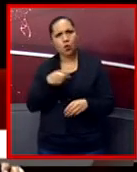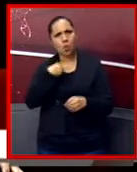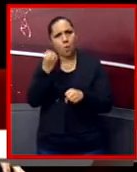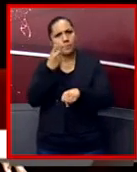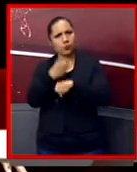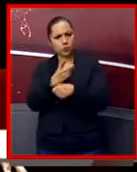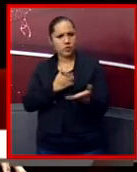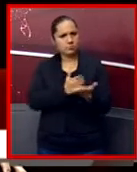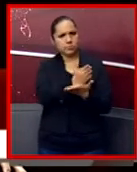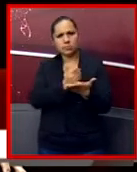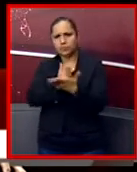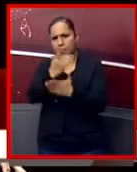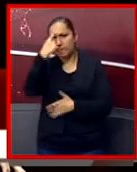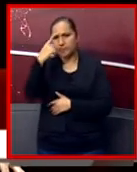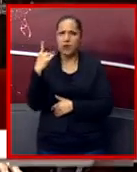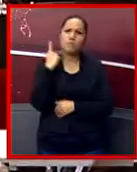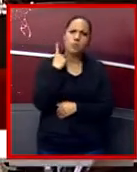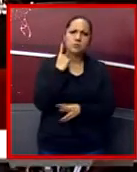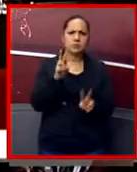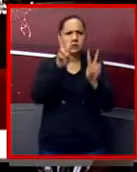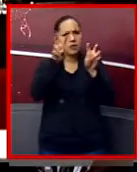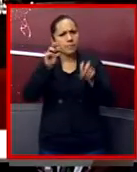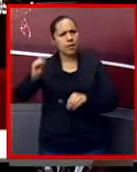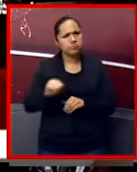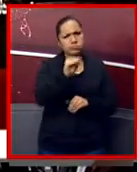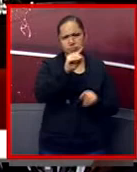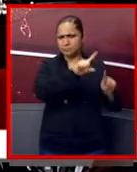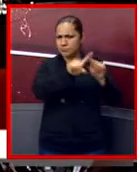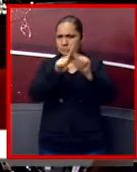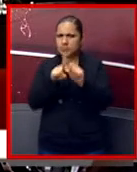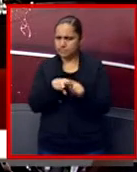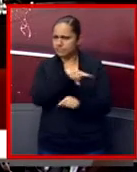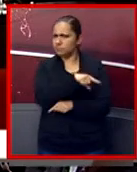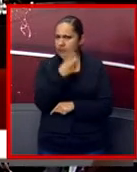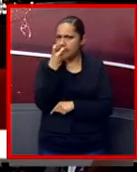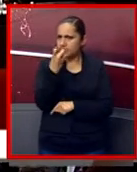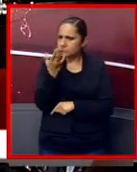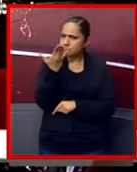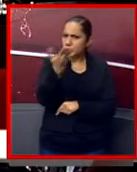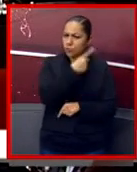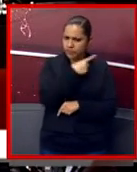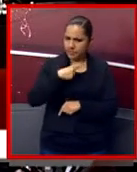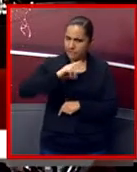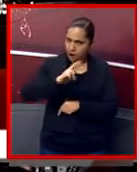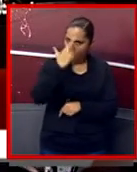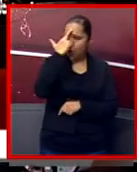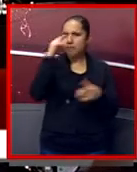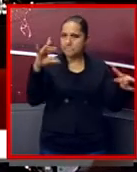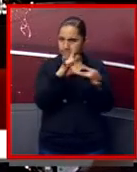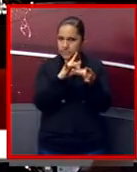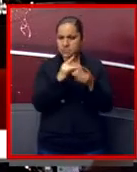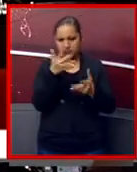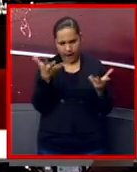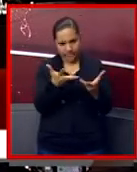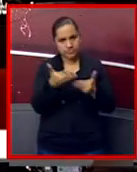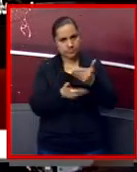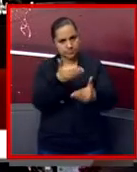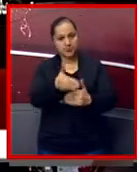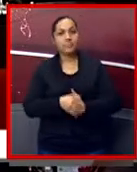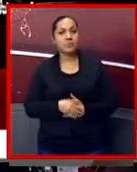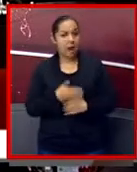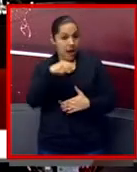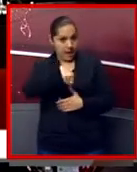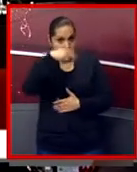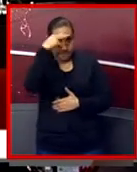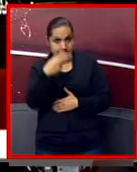actividades políticas. Y que se encuentran aún pendientes para poder garantizar en México una democracia realmente